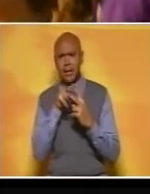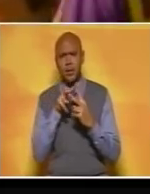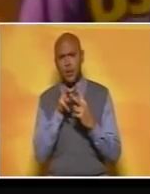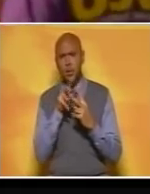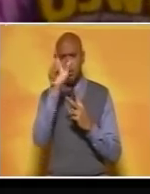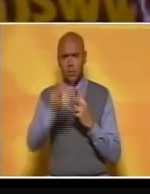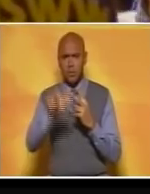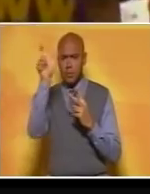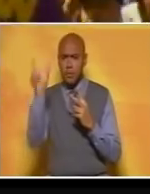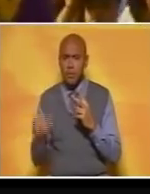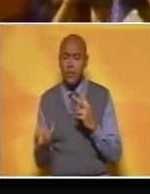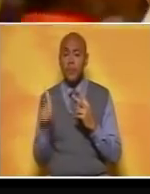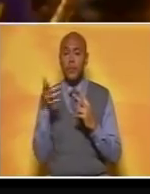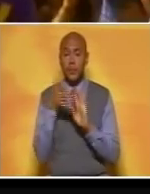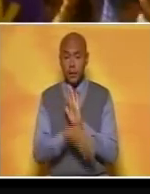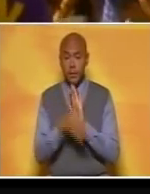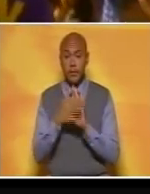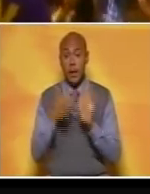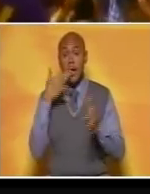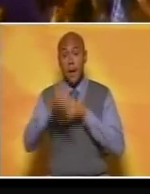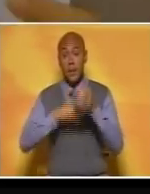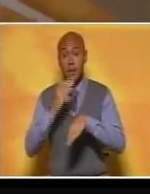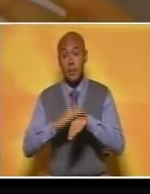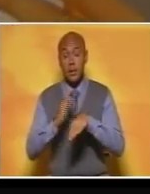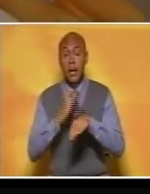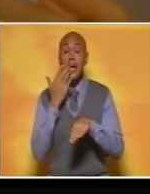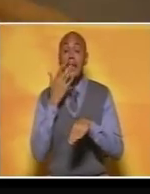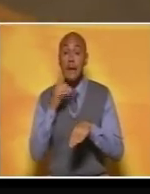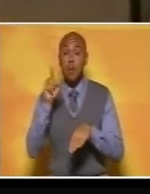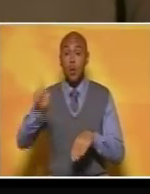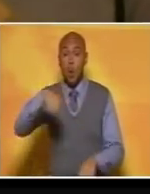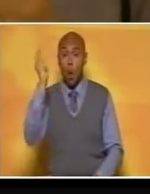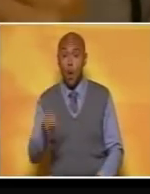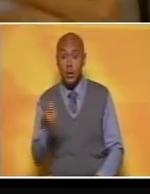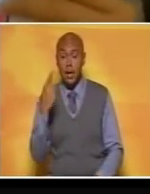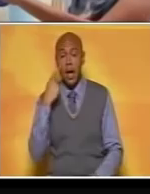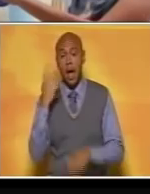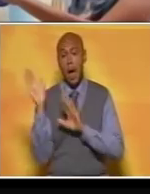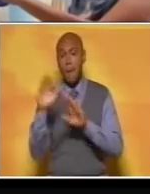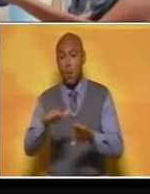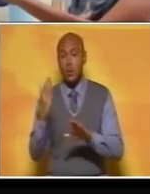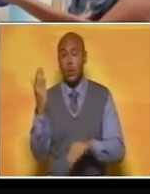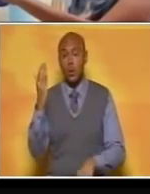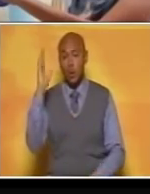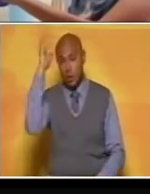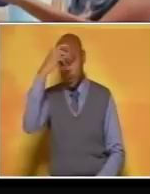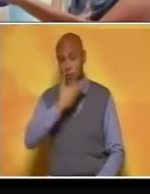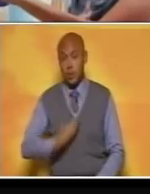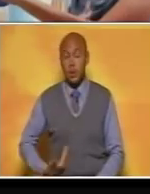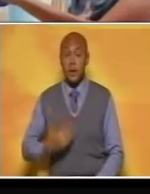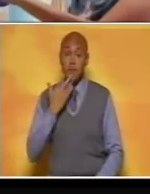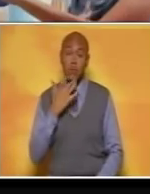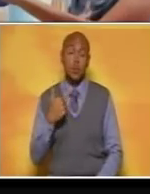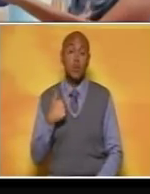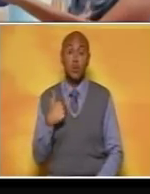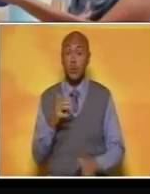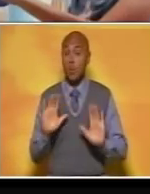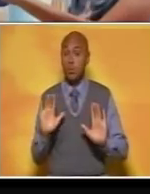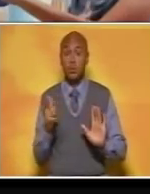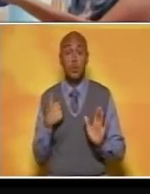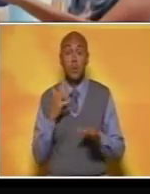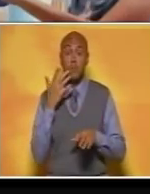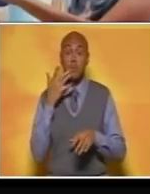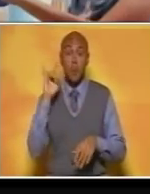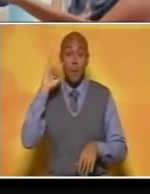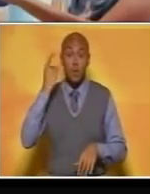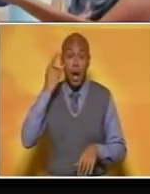la Rosa, quienes explicaron lo que harán si la Corte Suprema dictamina a favor de la administración Trump. Nosotros siempre estamos preparándonos para lo peor